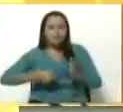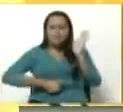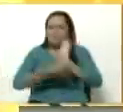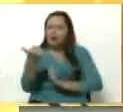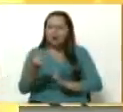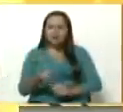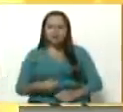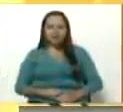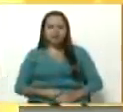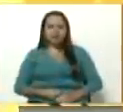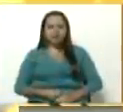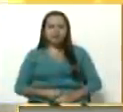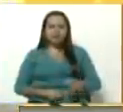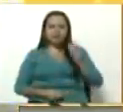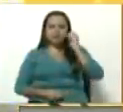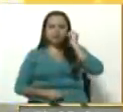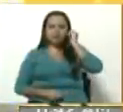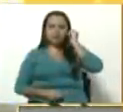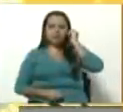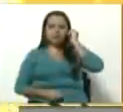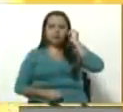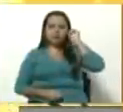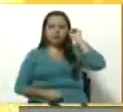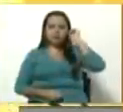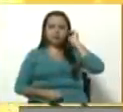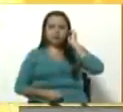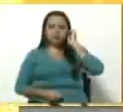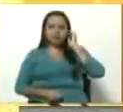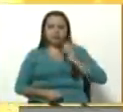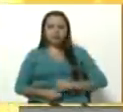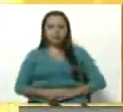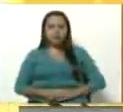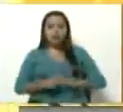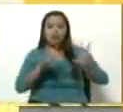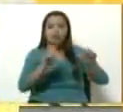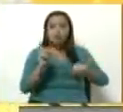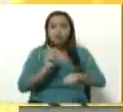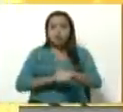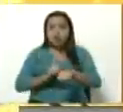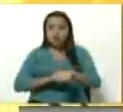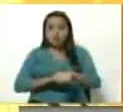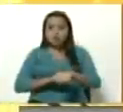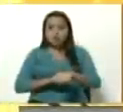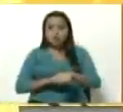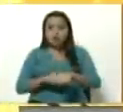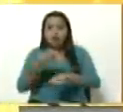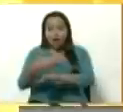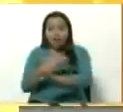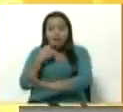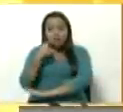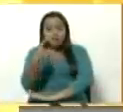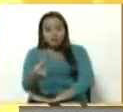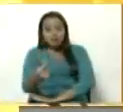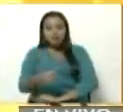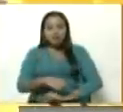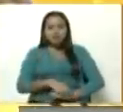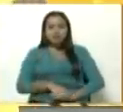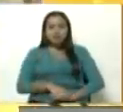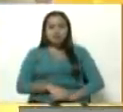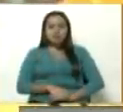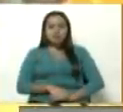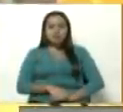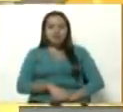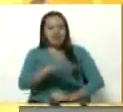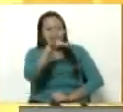aún. Por ello, esta nueva etapa caracterizada, como lo hemos venido diciendo,